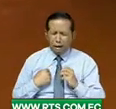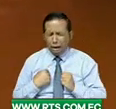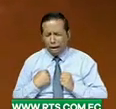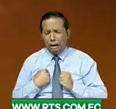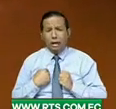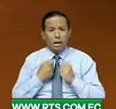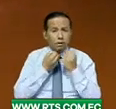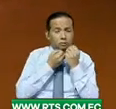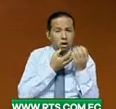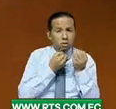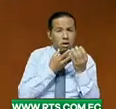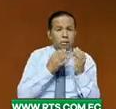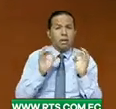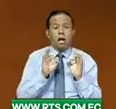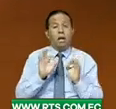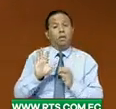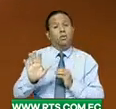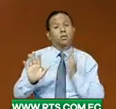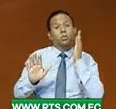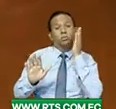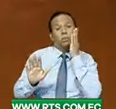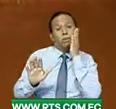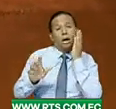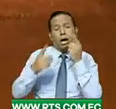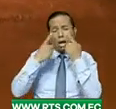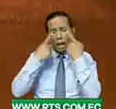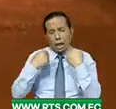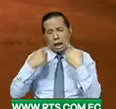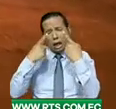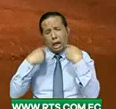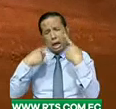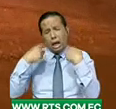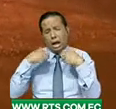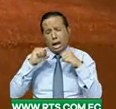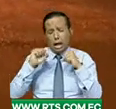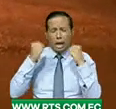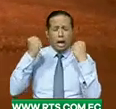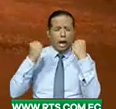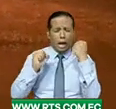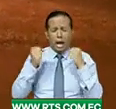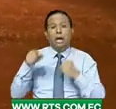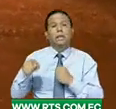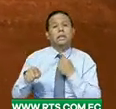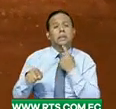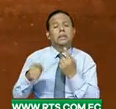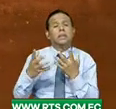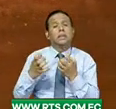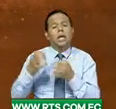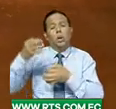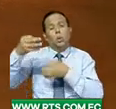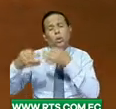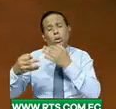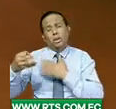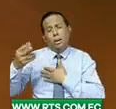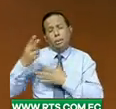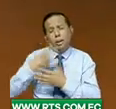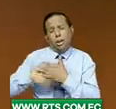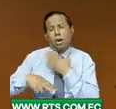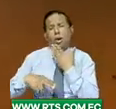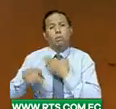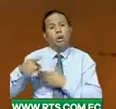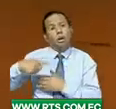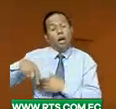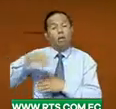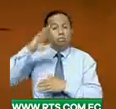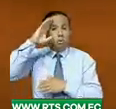declaraciones tampoco, estaba la madre en medio del llanto, muy desesperada, pero si quieren que se aclare esta situación, que se haga justicia, en todo caso continúan con